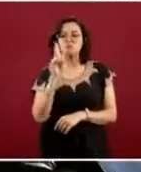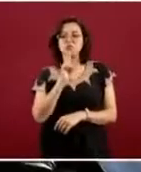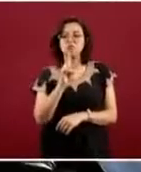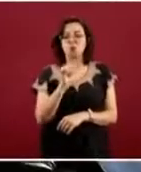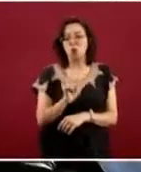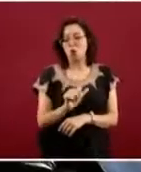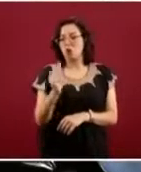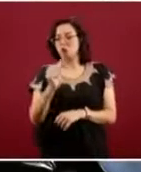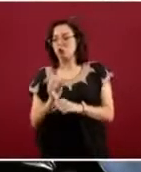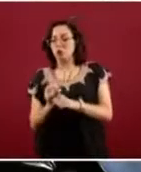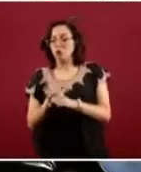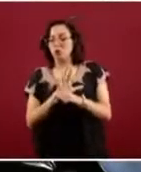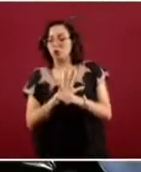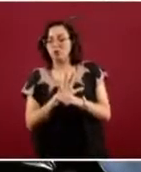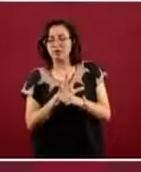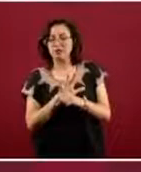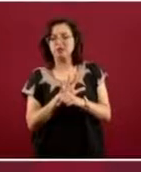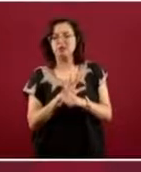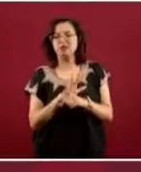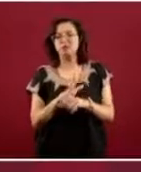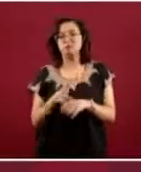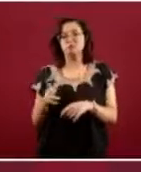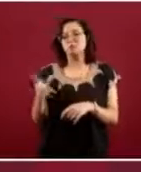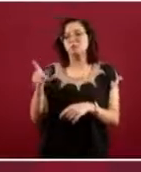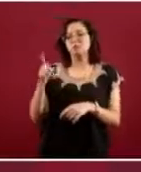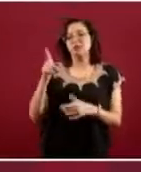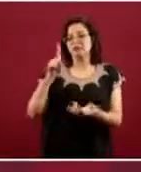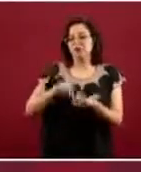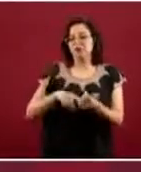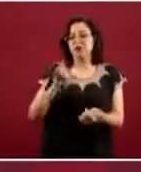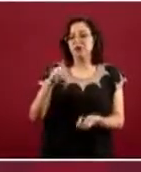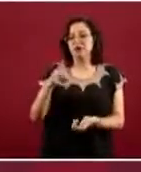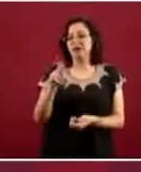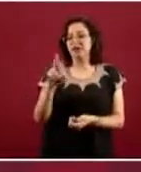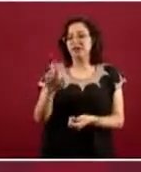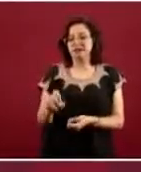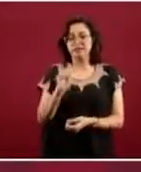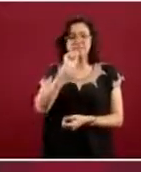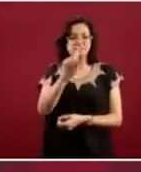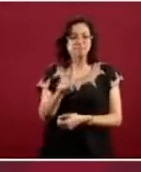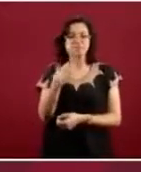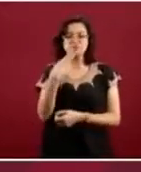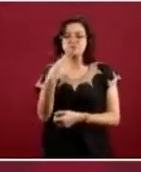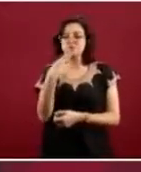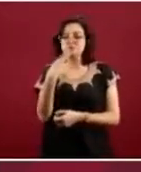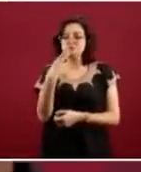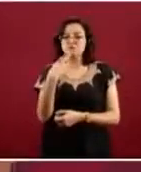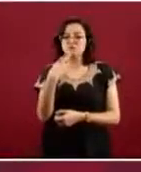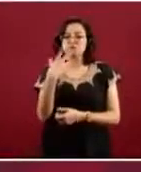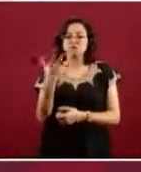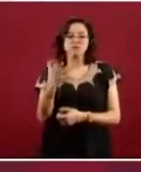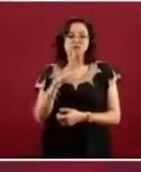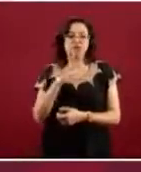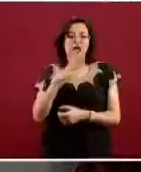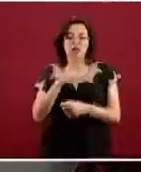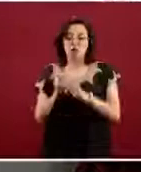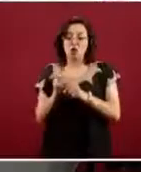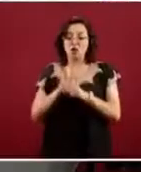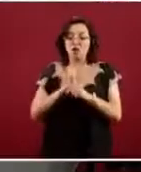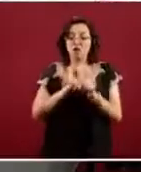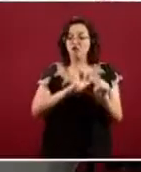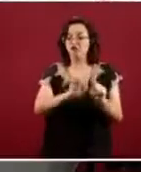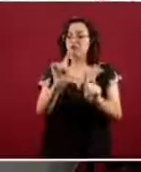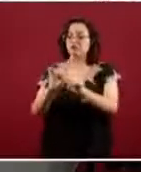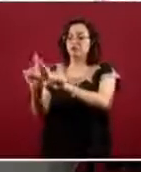otros coronavirus y son análogos a los que tiene el INDRE y se usan comúnmente, porque hay otros coronavirus. ¿Compraría